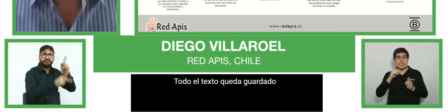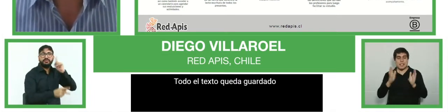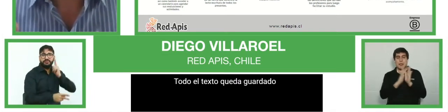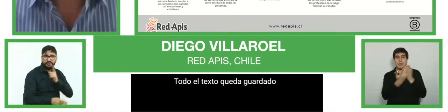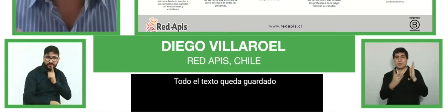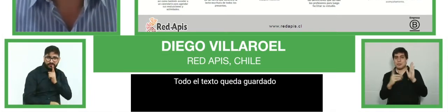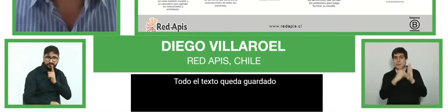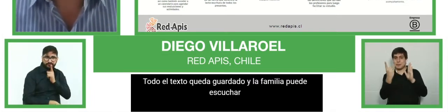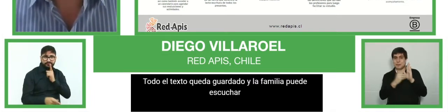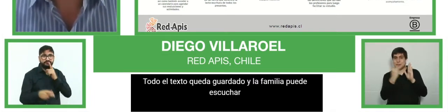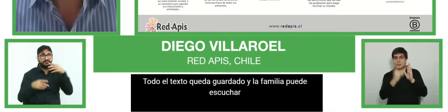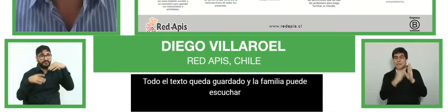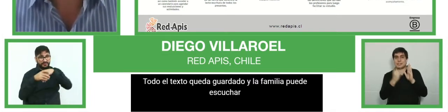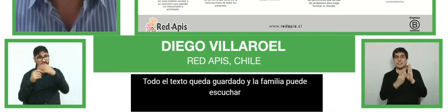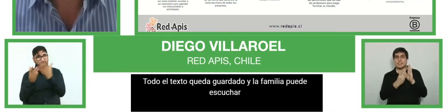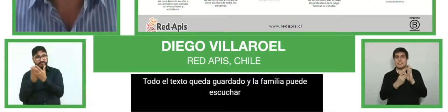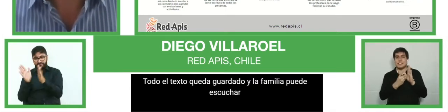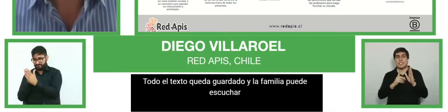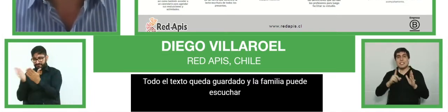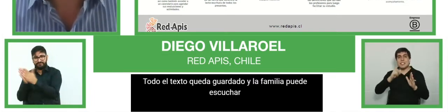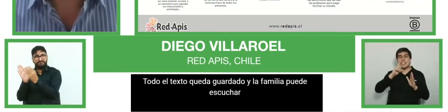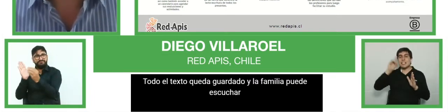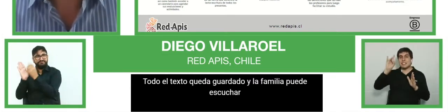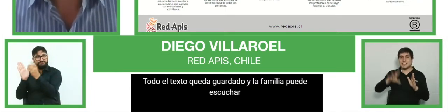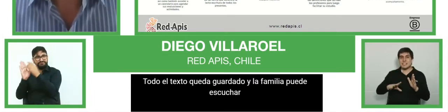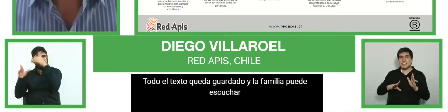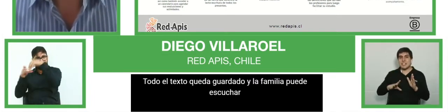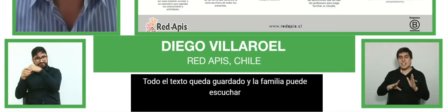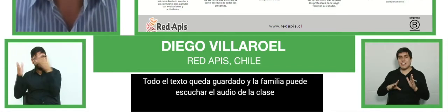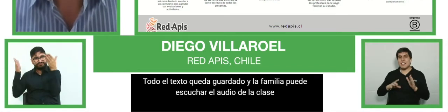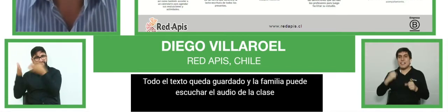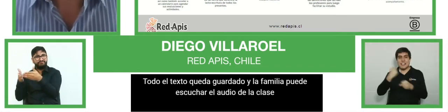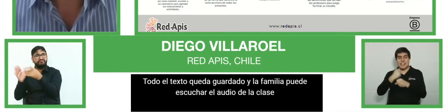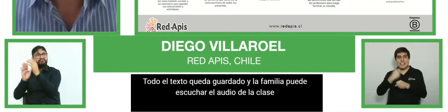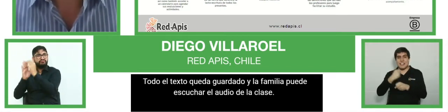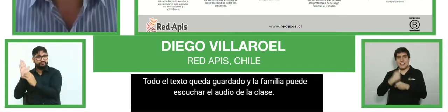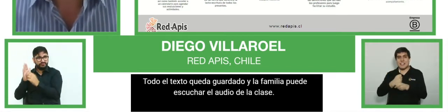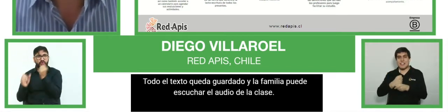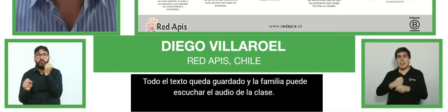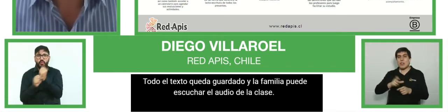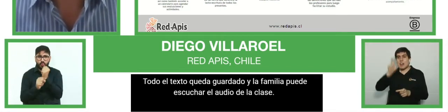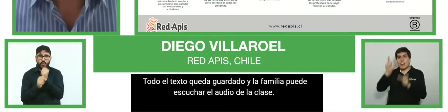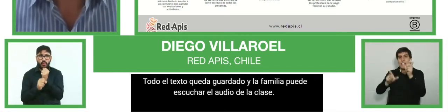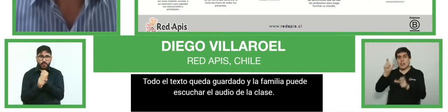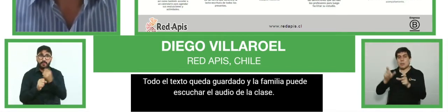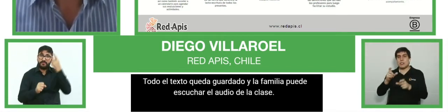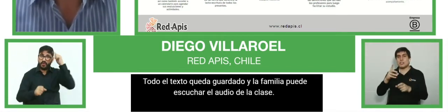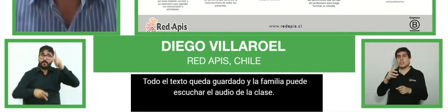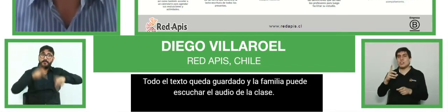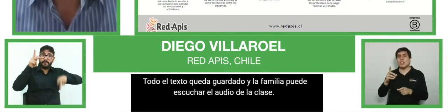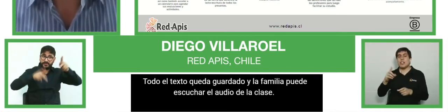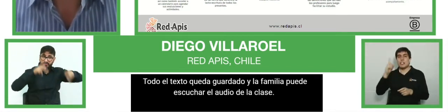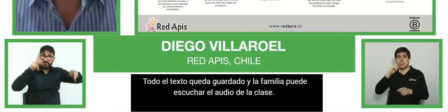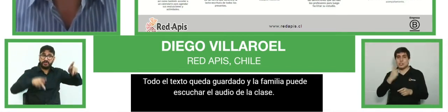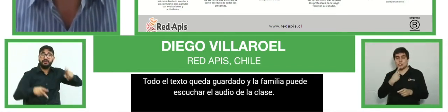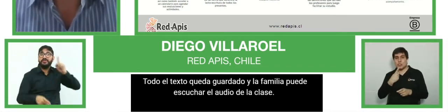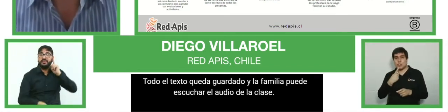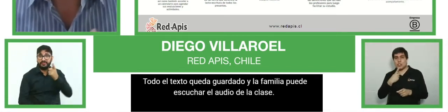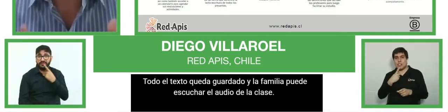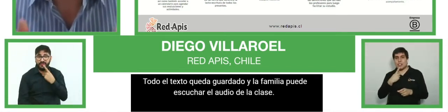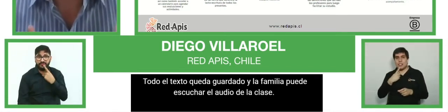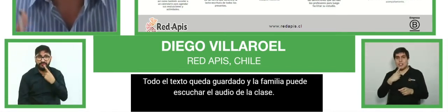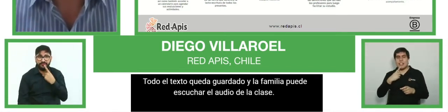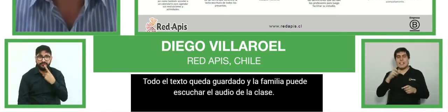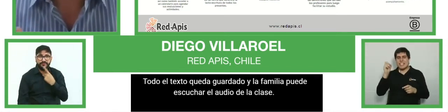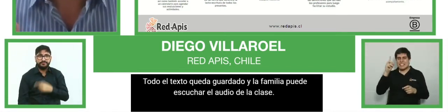Quienes saben y trabajamos en el mundo de las personas con discapacidad auditiva, hay una dificultad y mucha complejidad en lo que